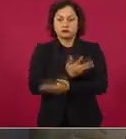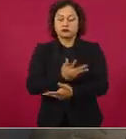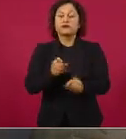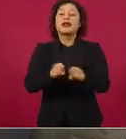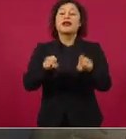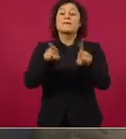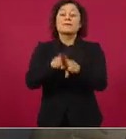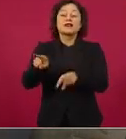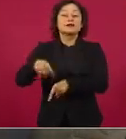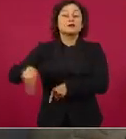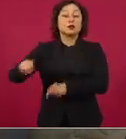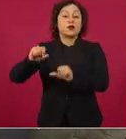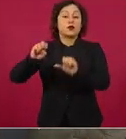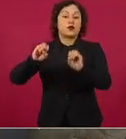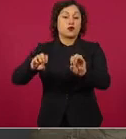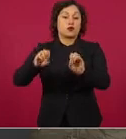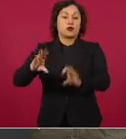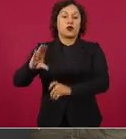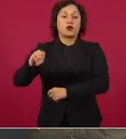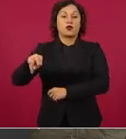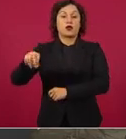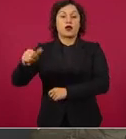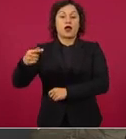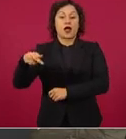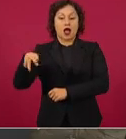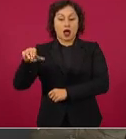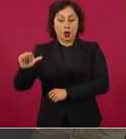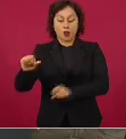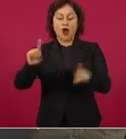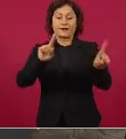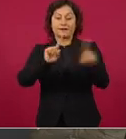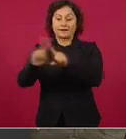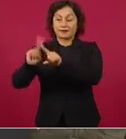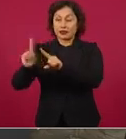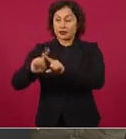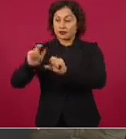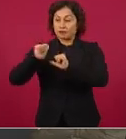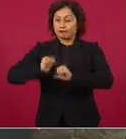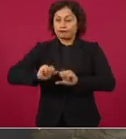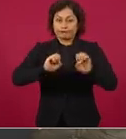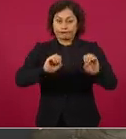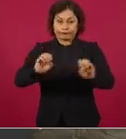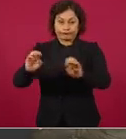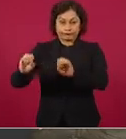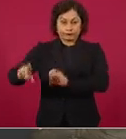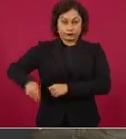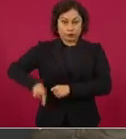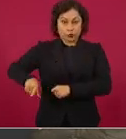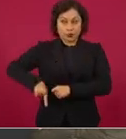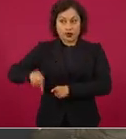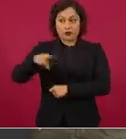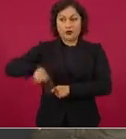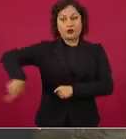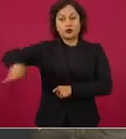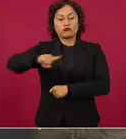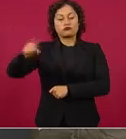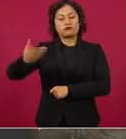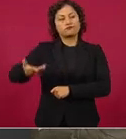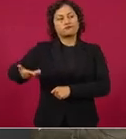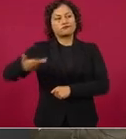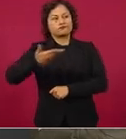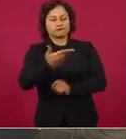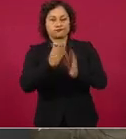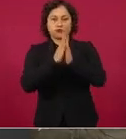agua y todas las dependencias que tengan que ver, piden se reconsidere la expedición de